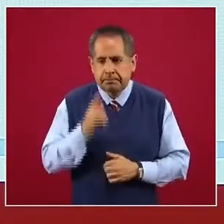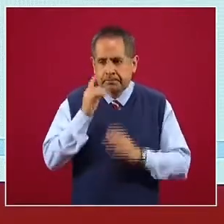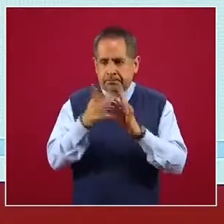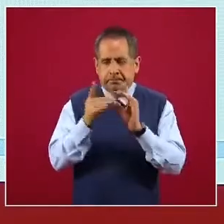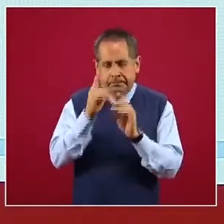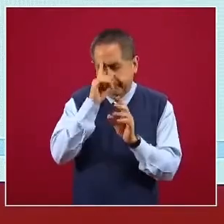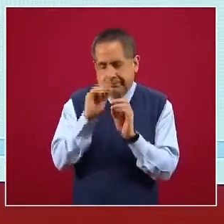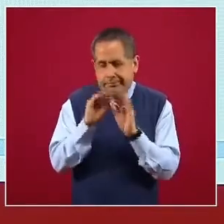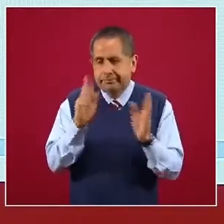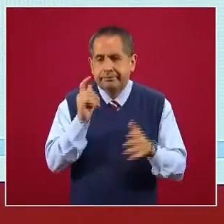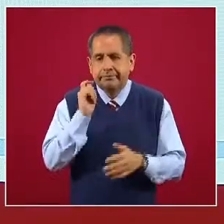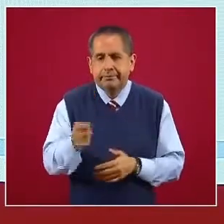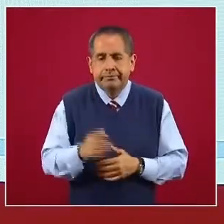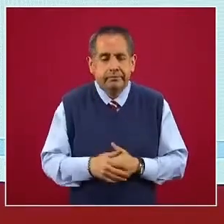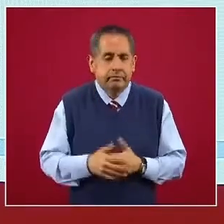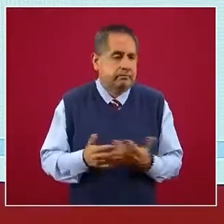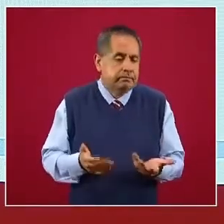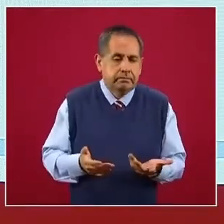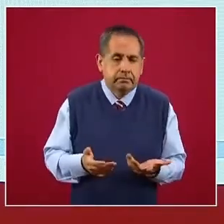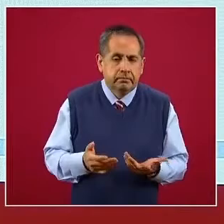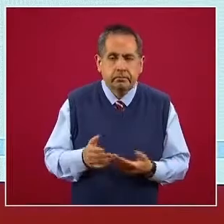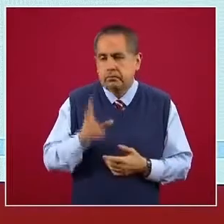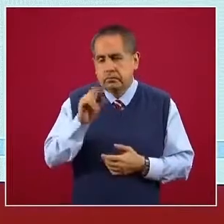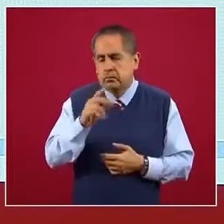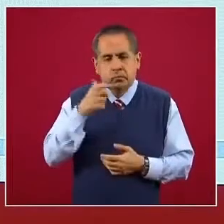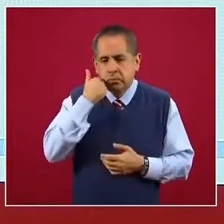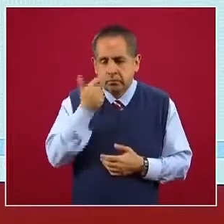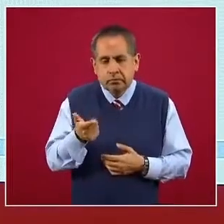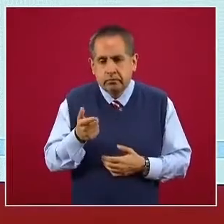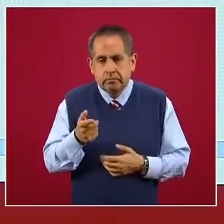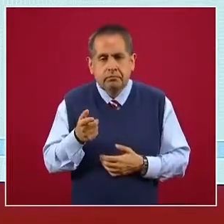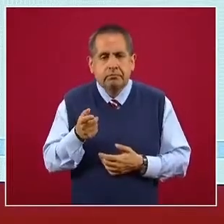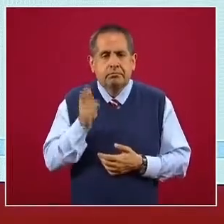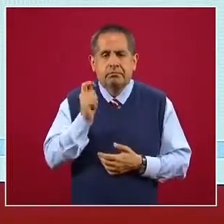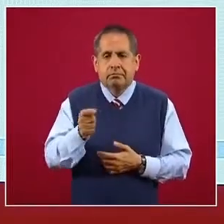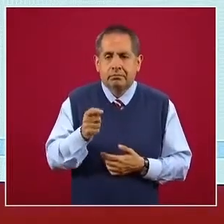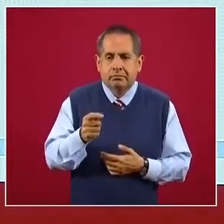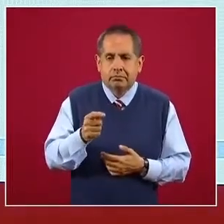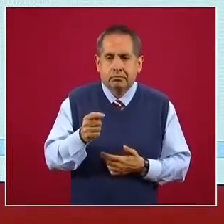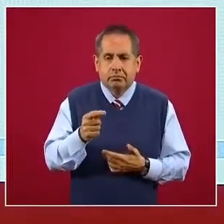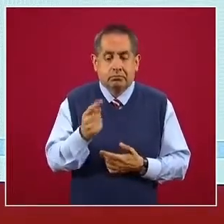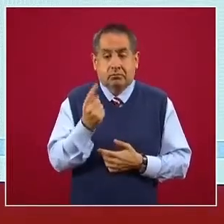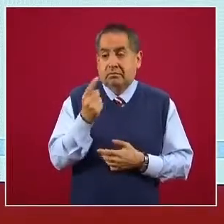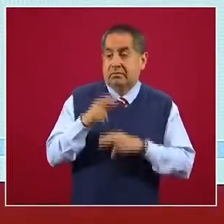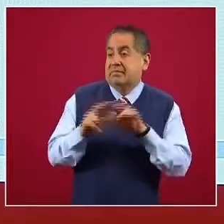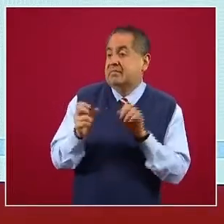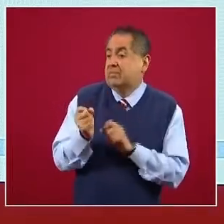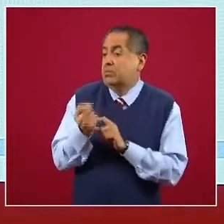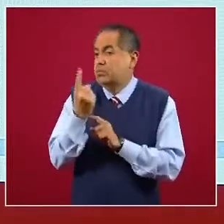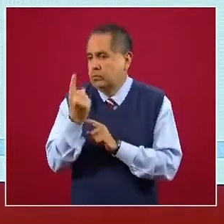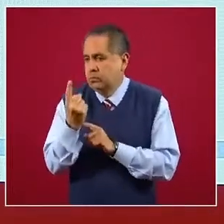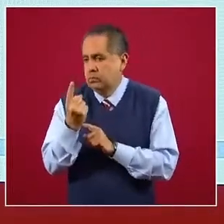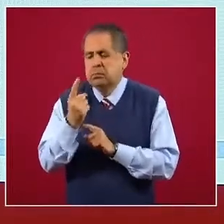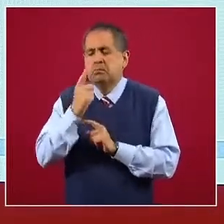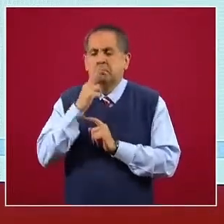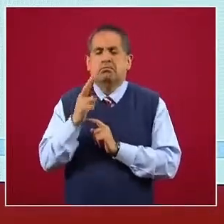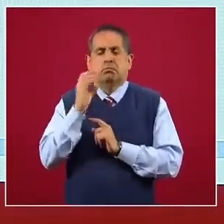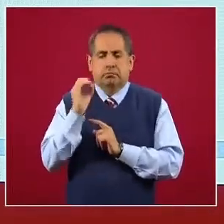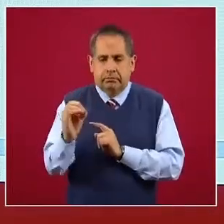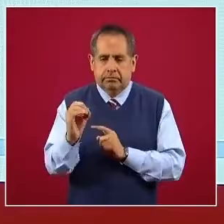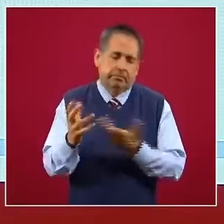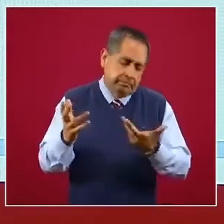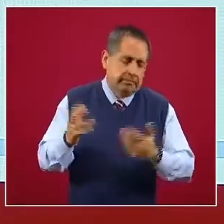es de sentido común, que en ningún caso es deseable que exista acaso solo un caso de la